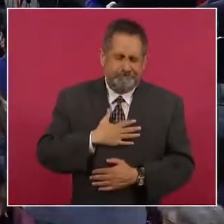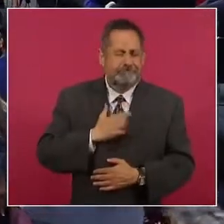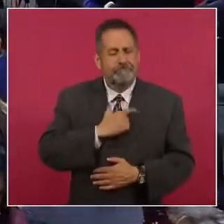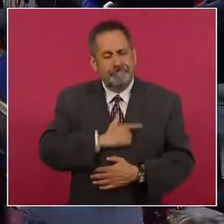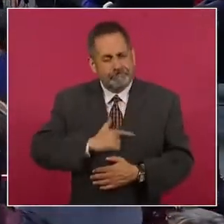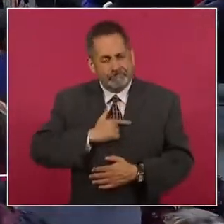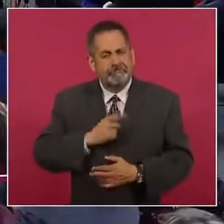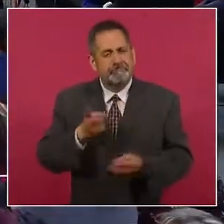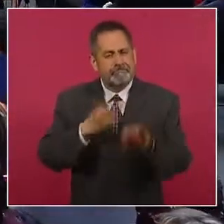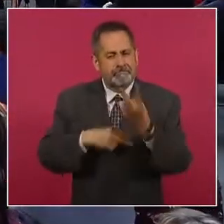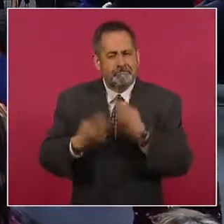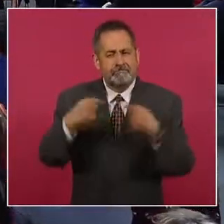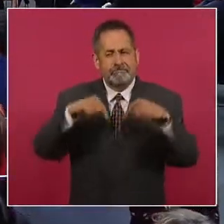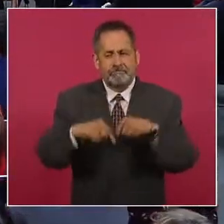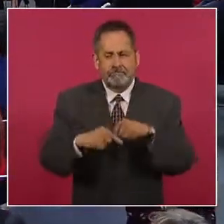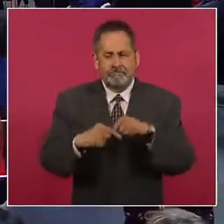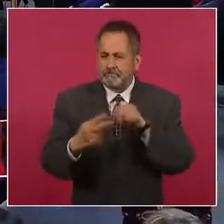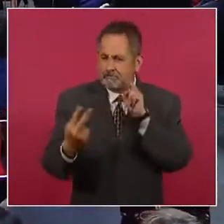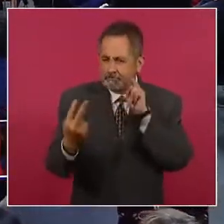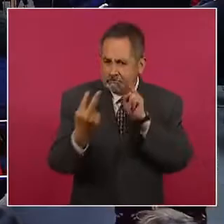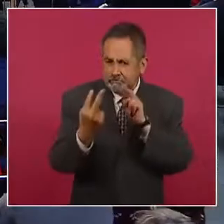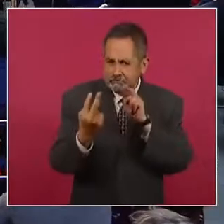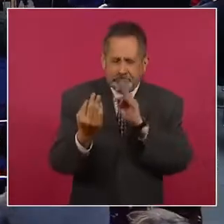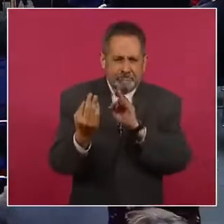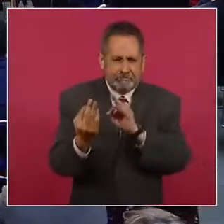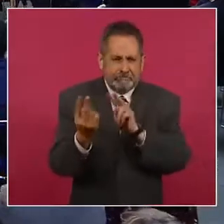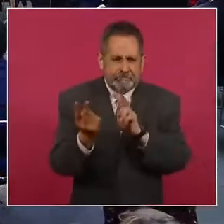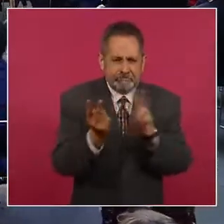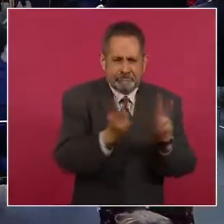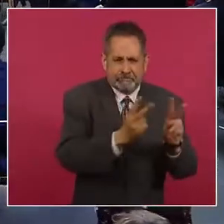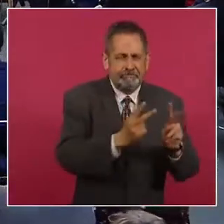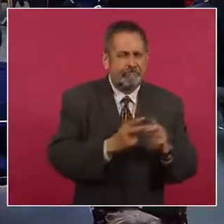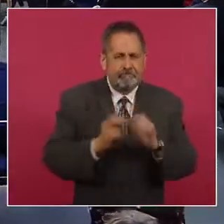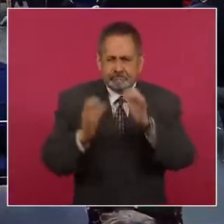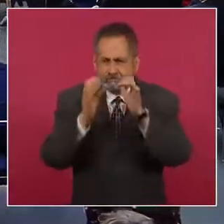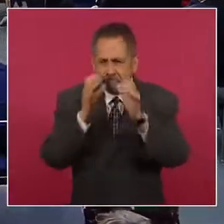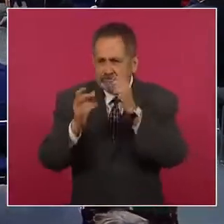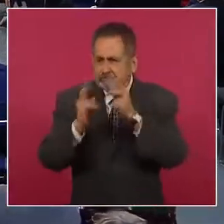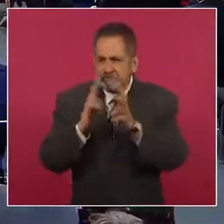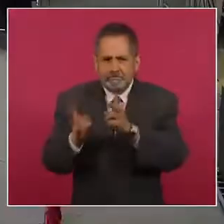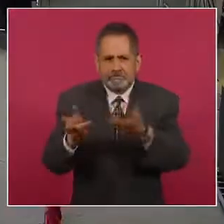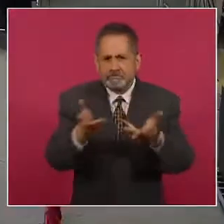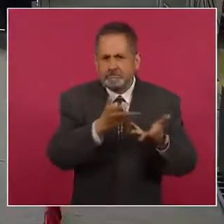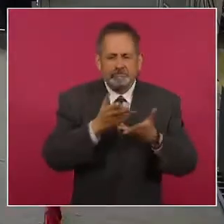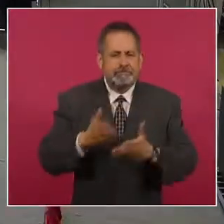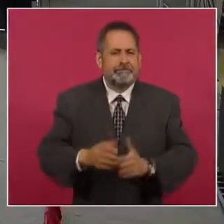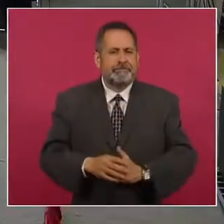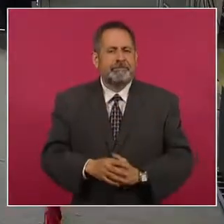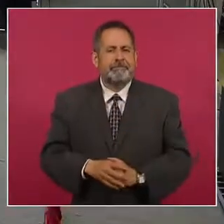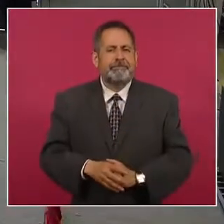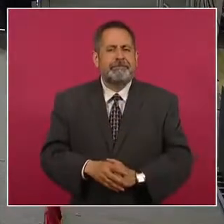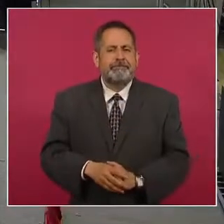estén aquí, verles, que podamos comunicarnos.